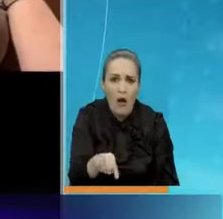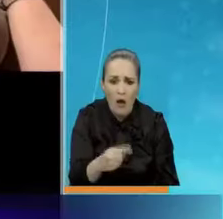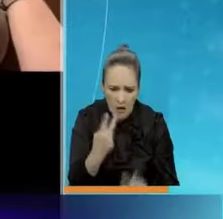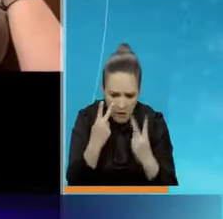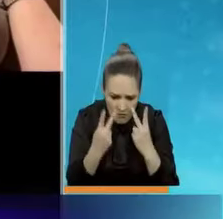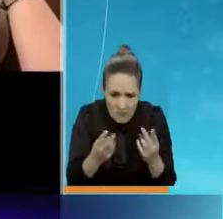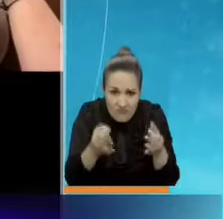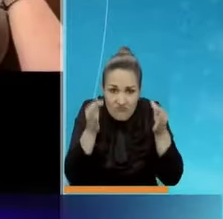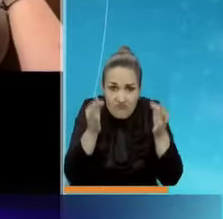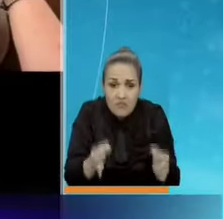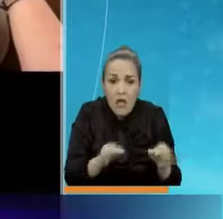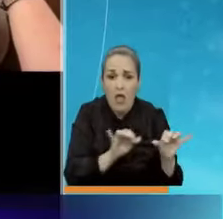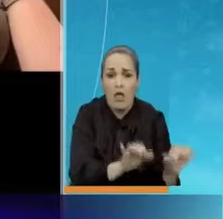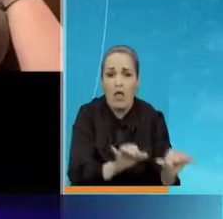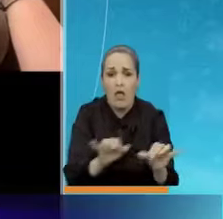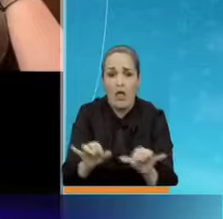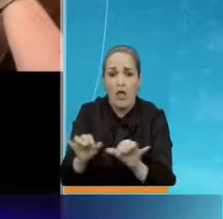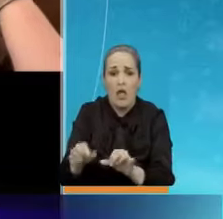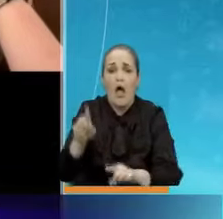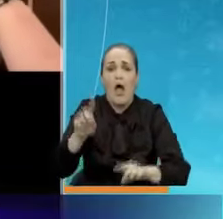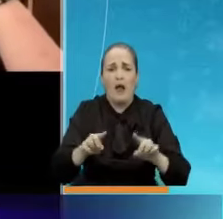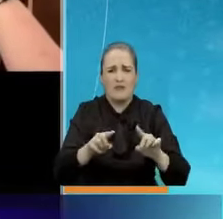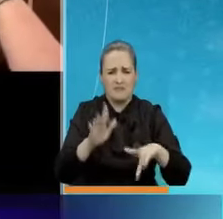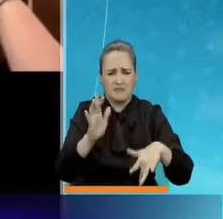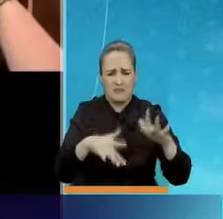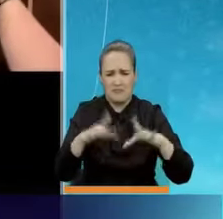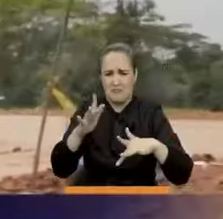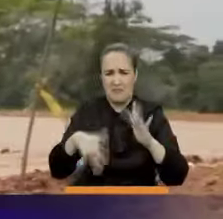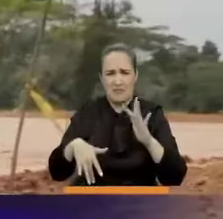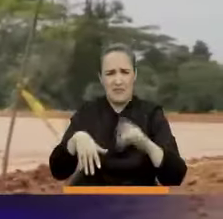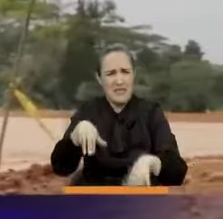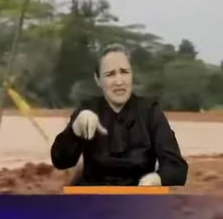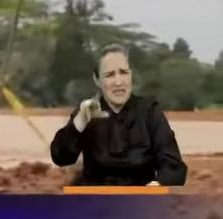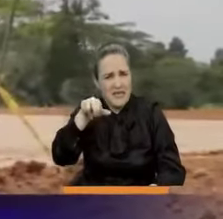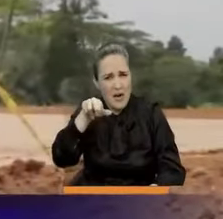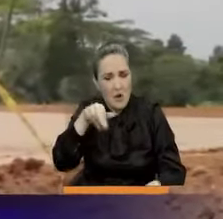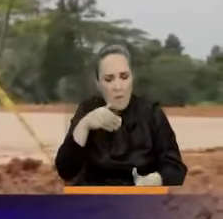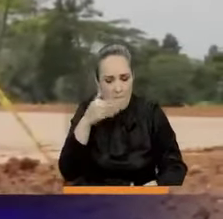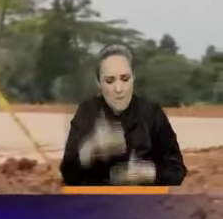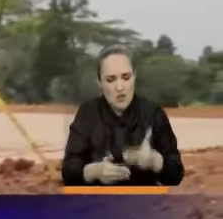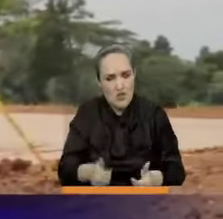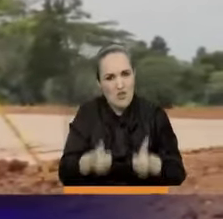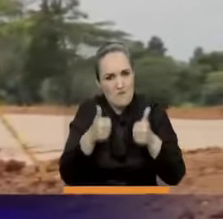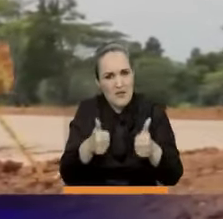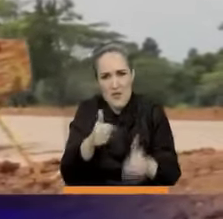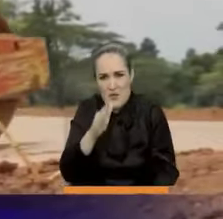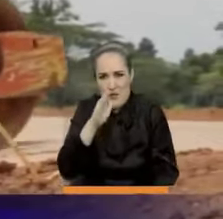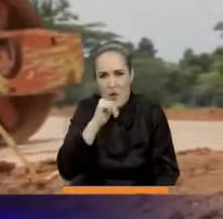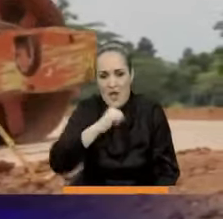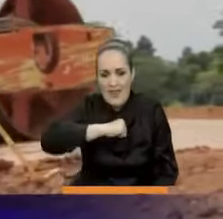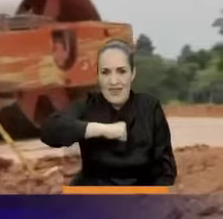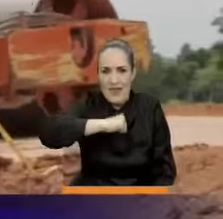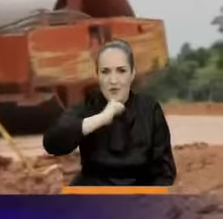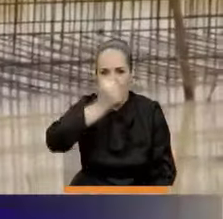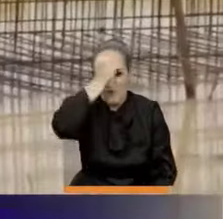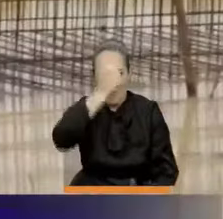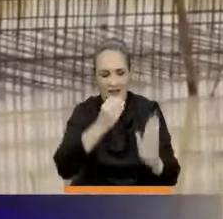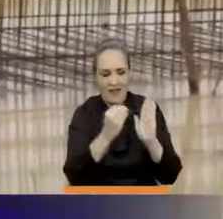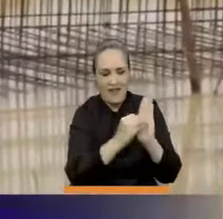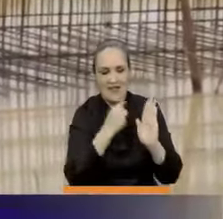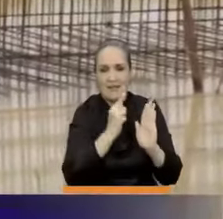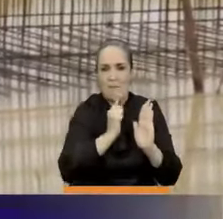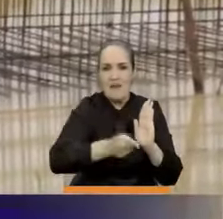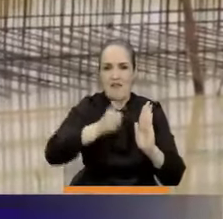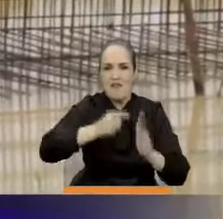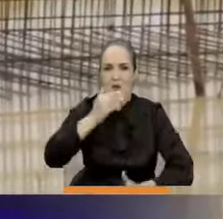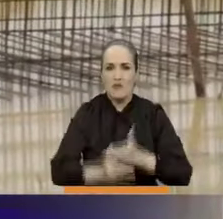evidenciaron que en muchos casos se están cometiendo irregularidades que violarían el debido proceso y otros derechos fundamentales. Además, que